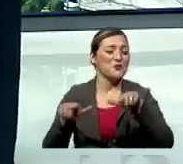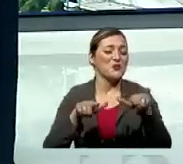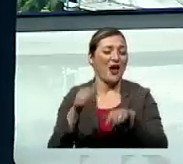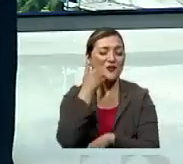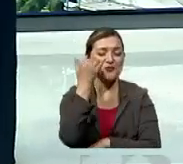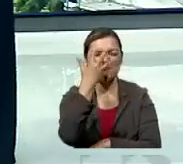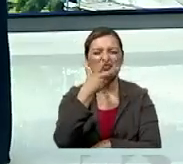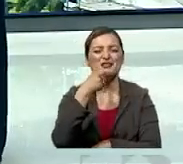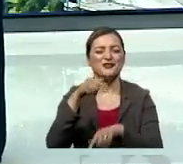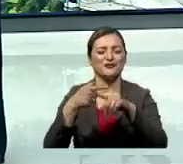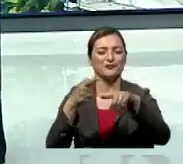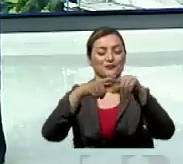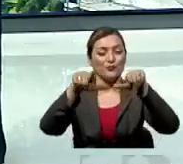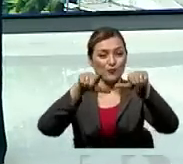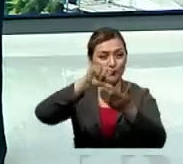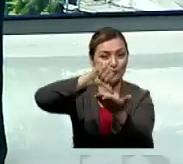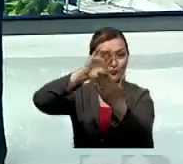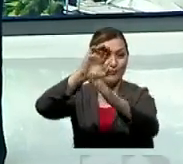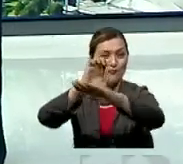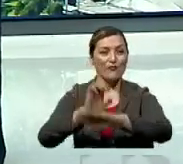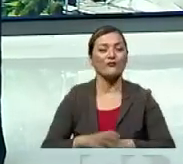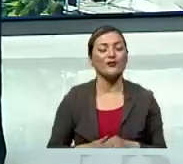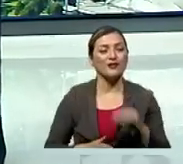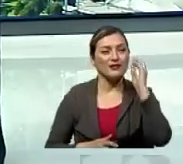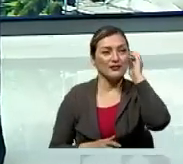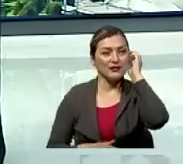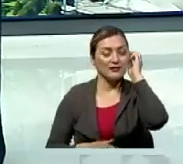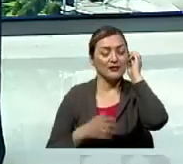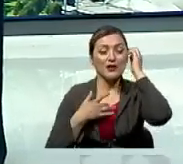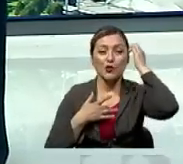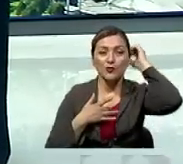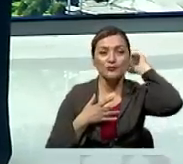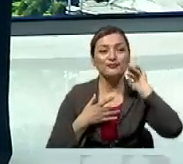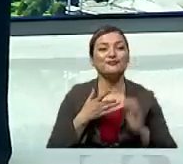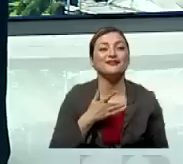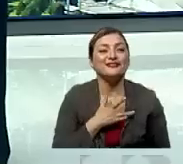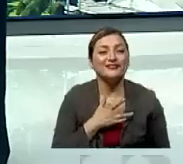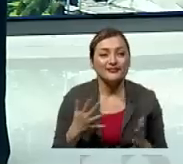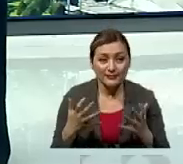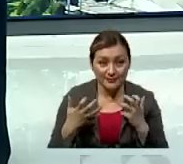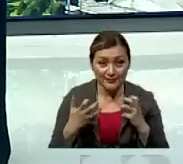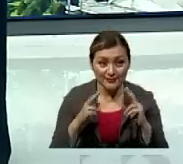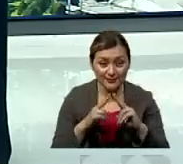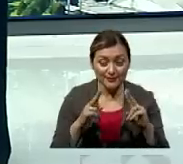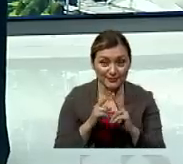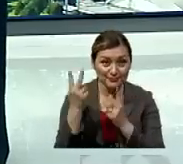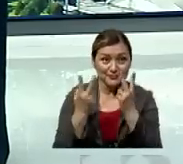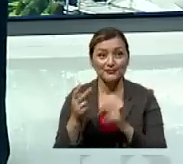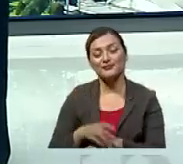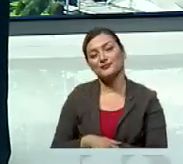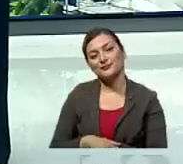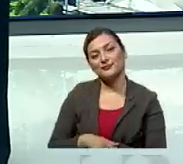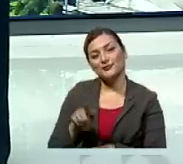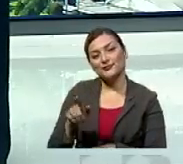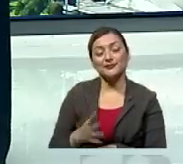en diferentes ciudades del Ecuador. Me dio muchísimas ganas de conocer y de ir a Píllaro, así que